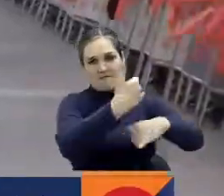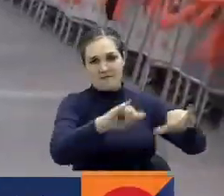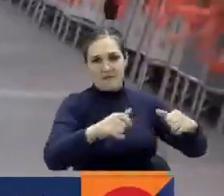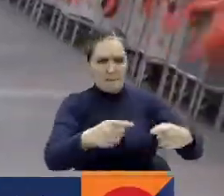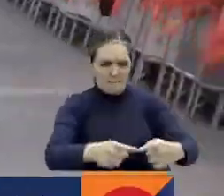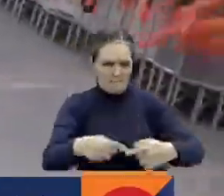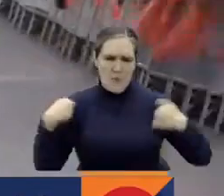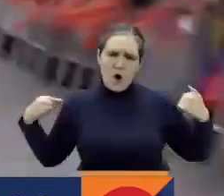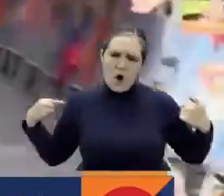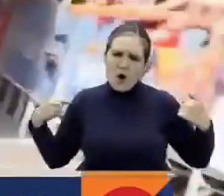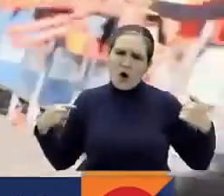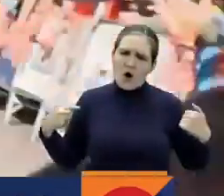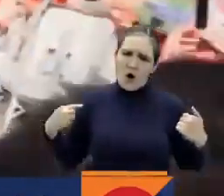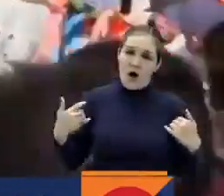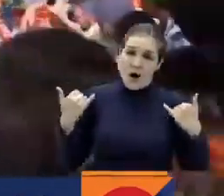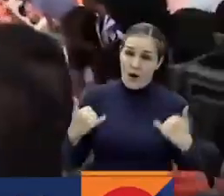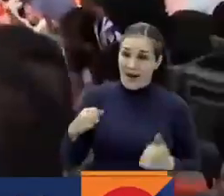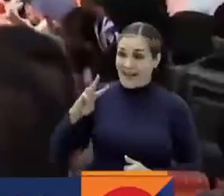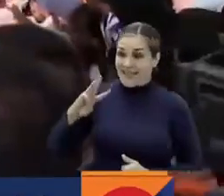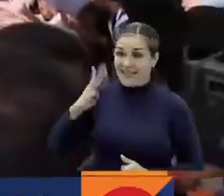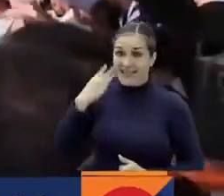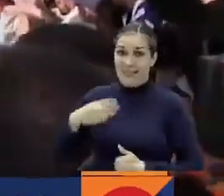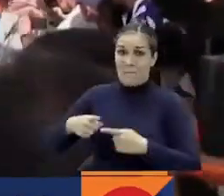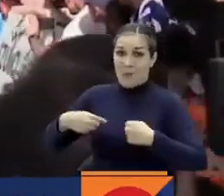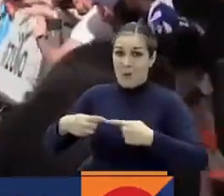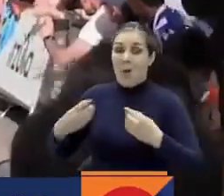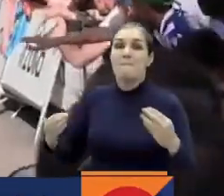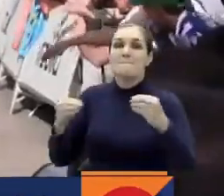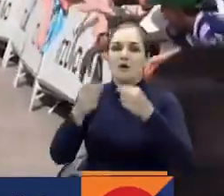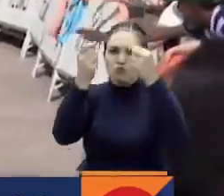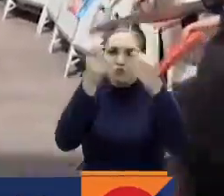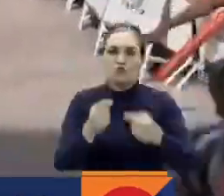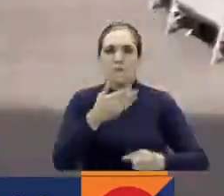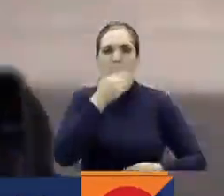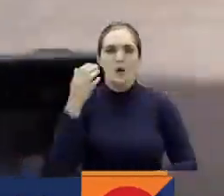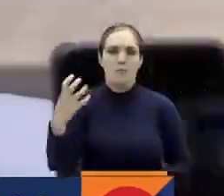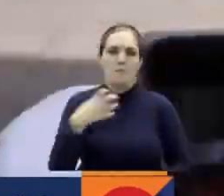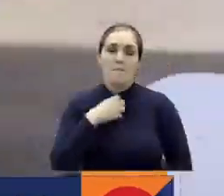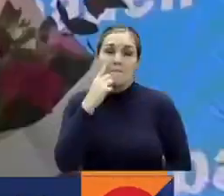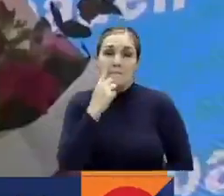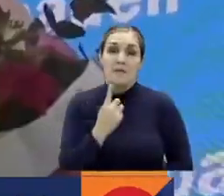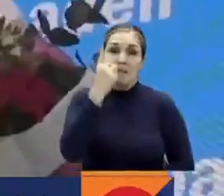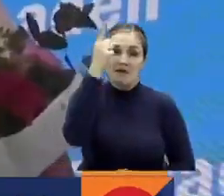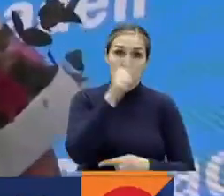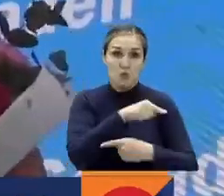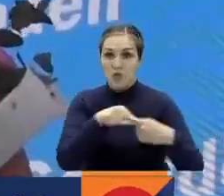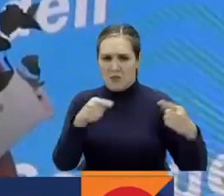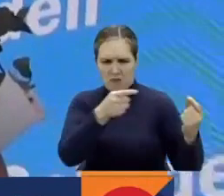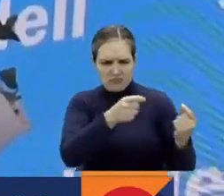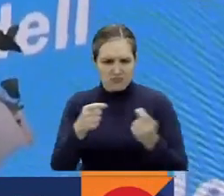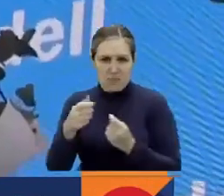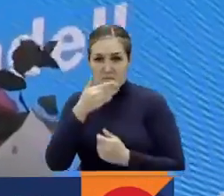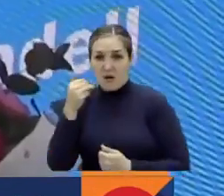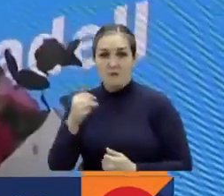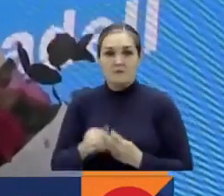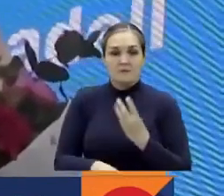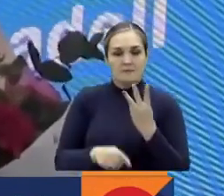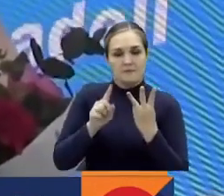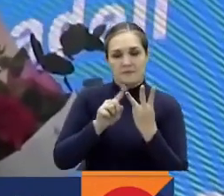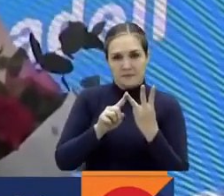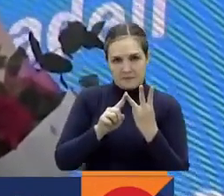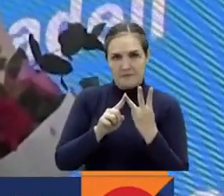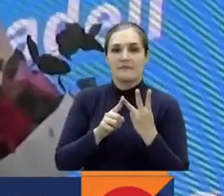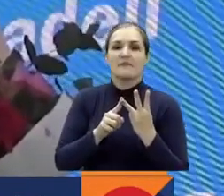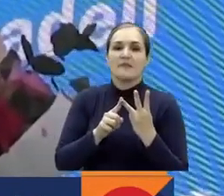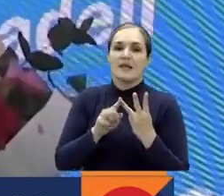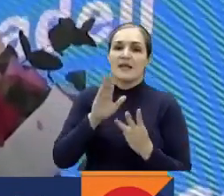tercera victoria, aunada a su primer título en una carrera World Tour de una semana. En el podio lo acompañaron los corredores